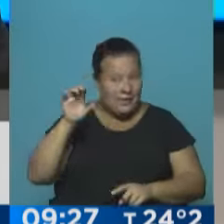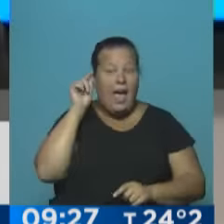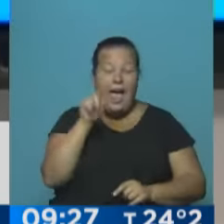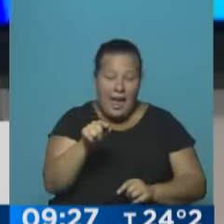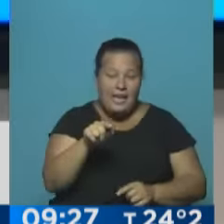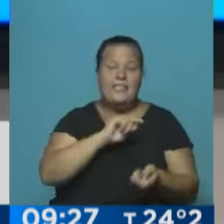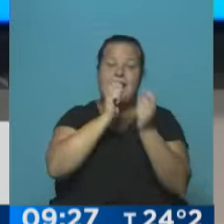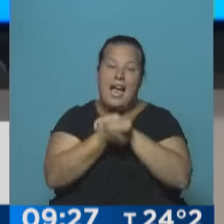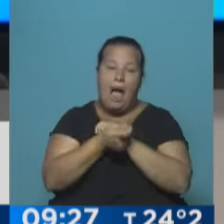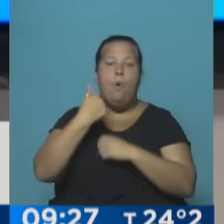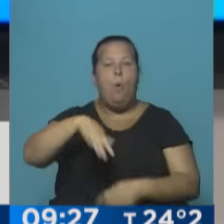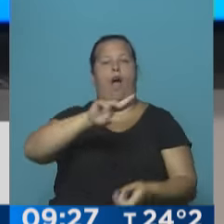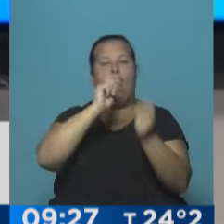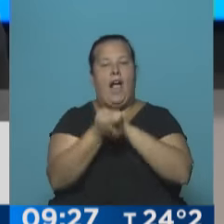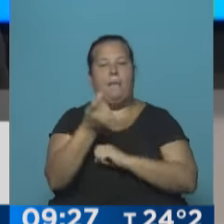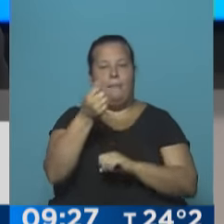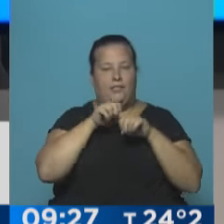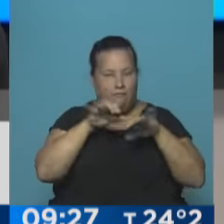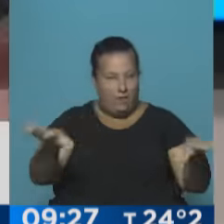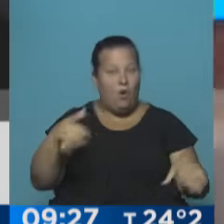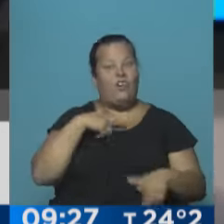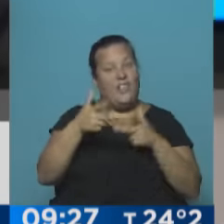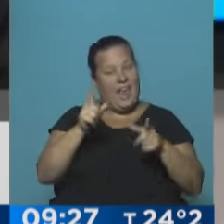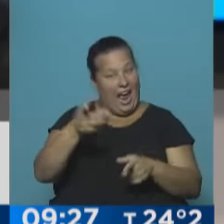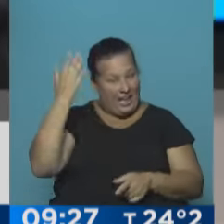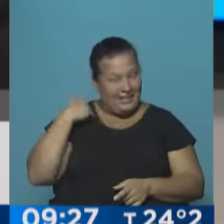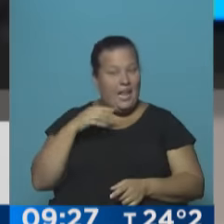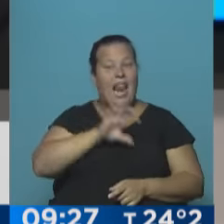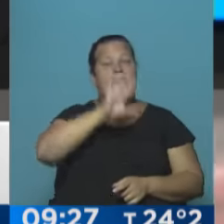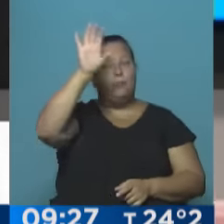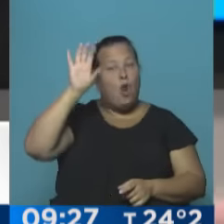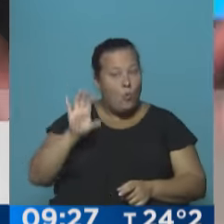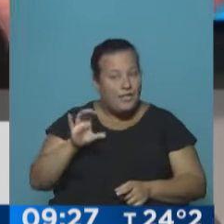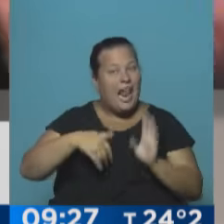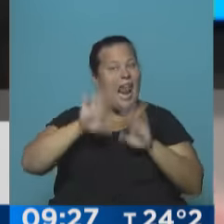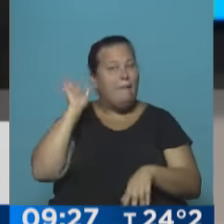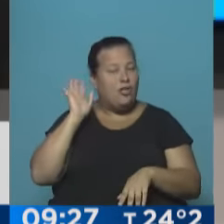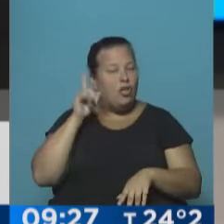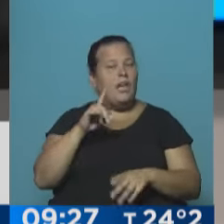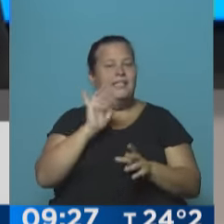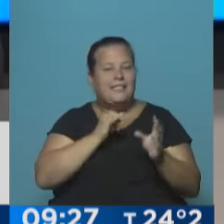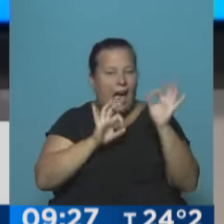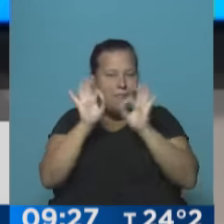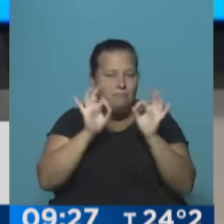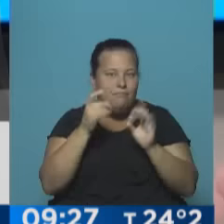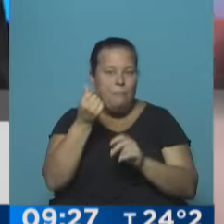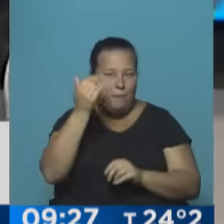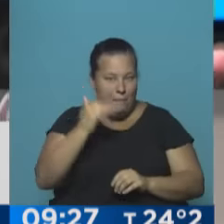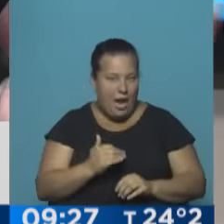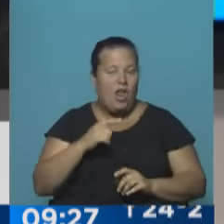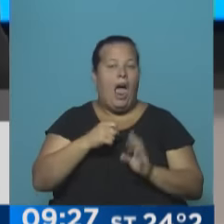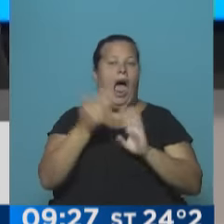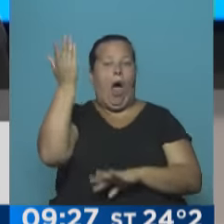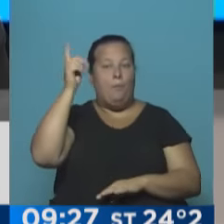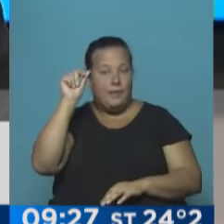eso se corri cuando se corri el valor distribución porque como te dije antes en el interior ya en la mayoría de los casos se ajustó el valor de distribución entonces